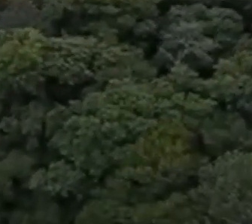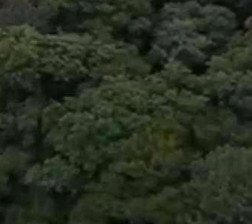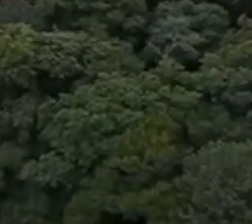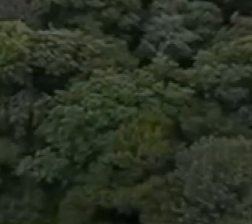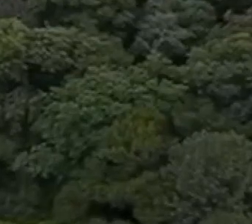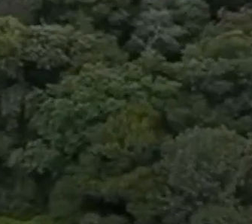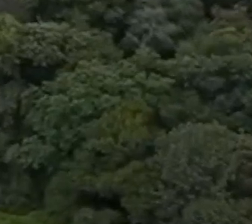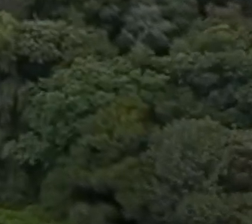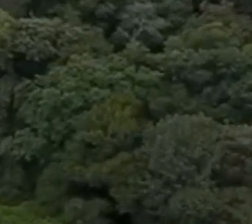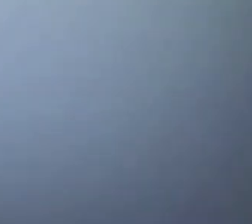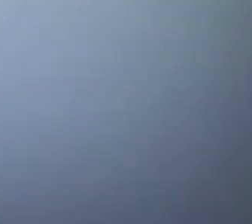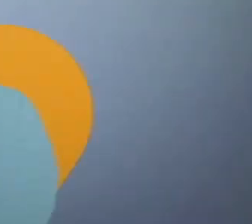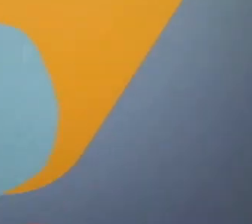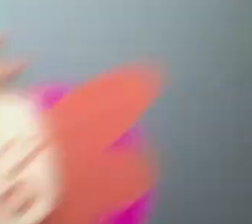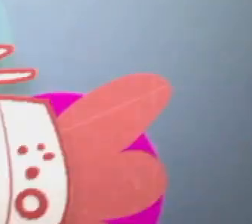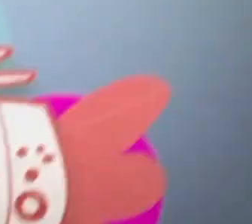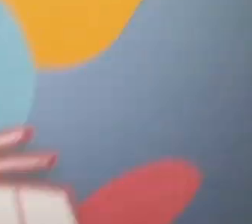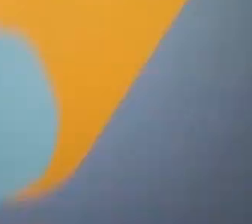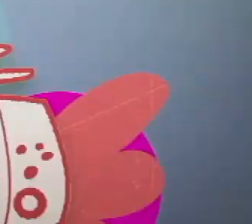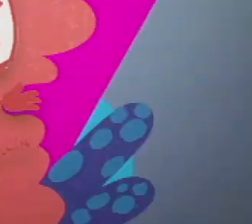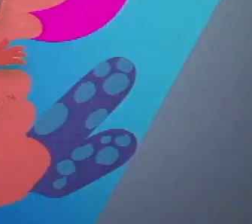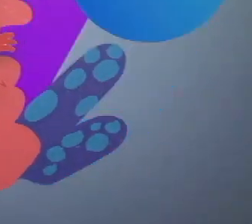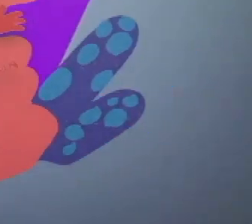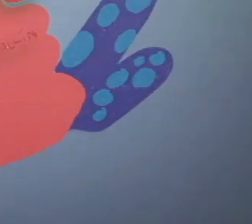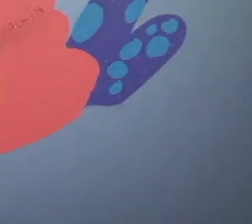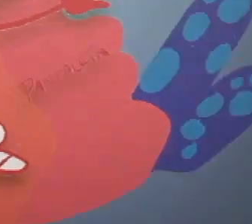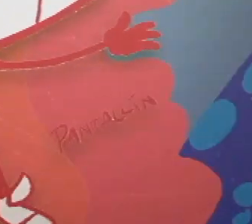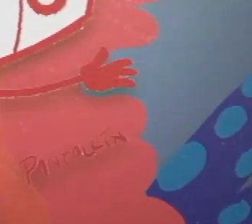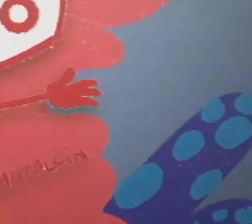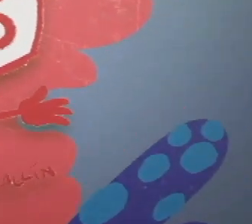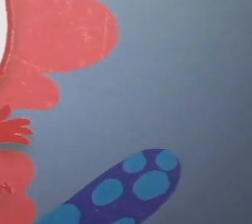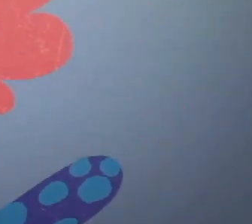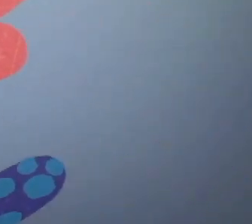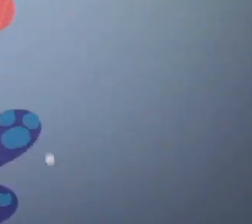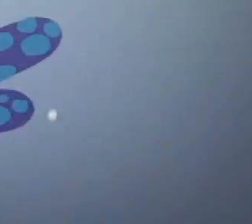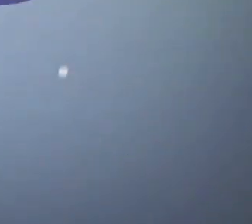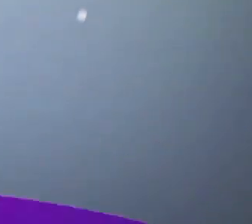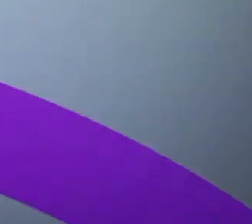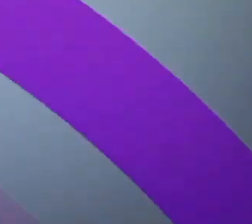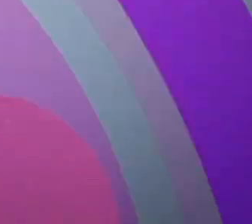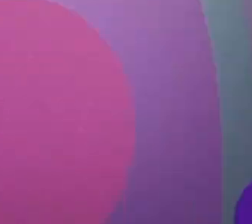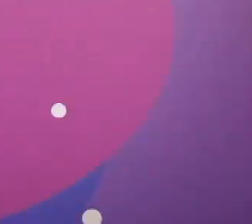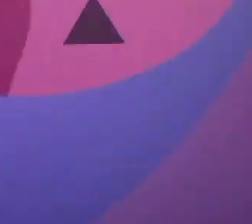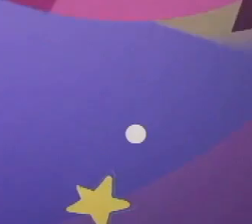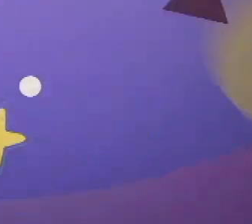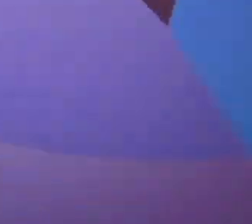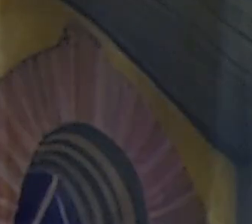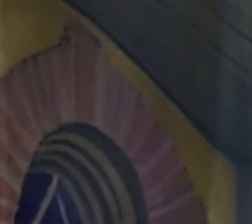Thank you.